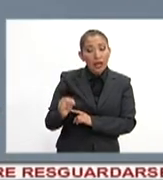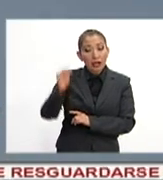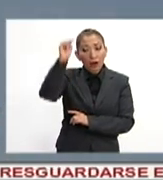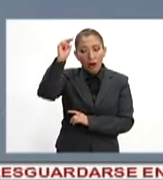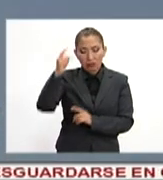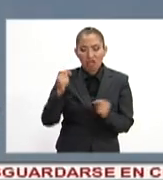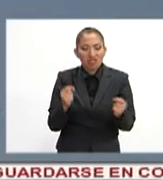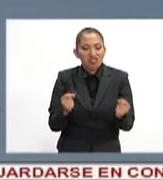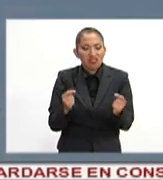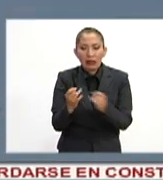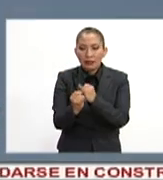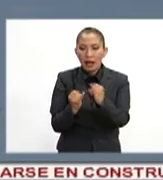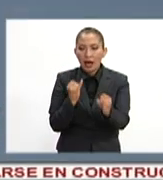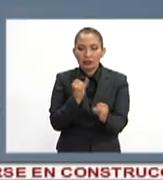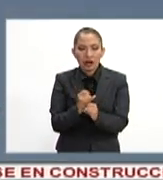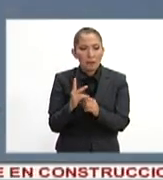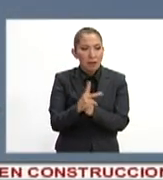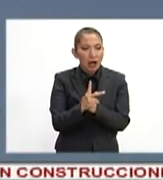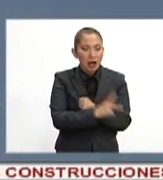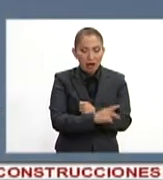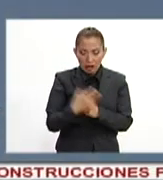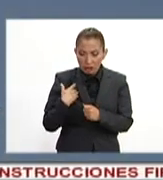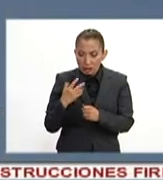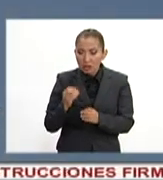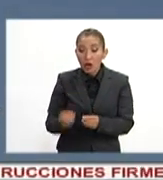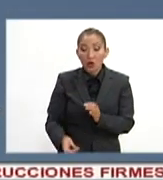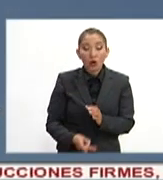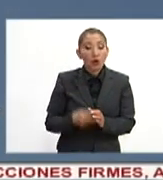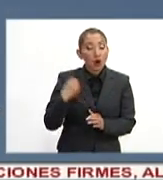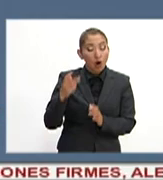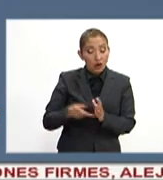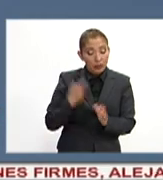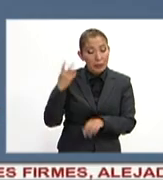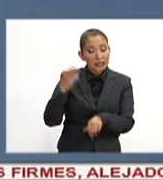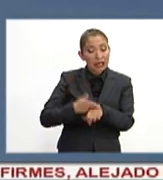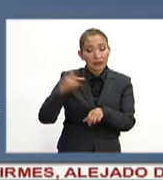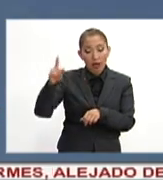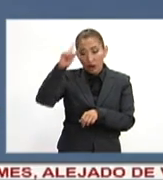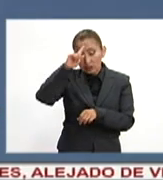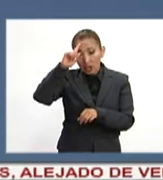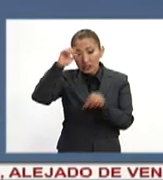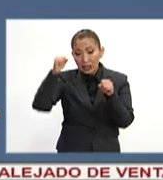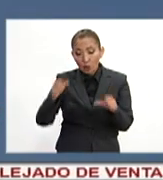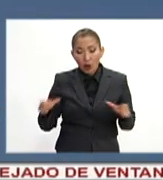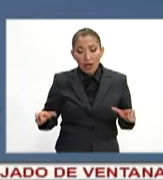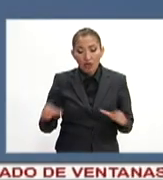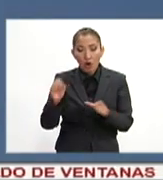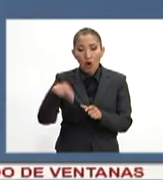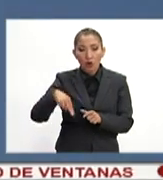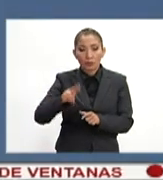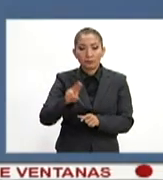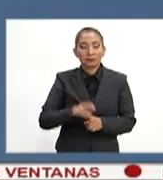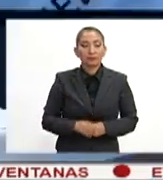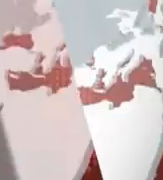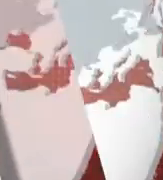desafía a la comunidad internacional y va a recibir nuevas sanciones por parte del Consejo de Seguridad de la ONU.